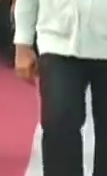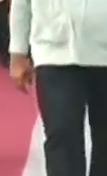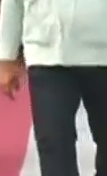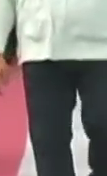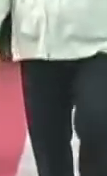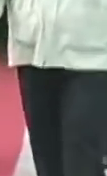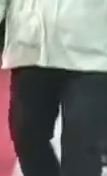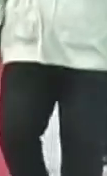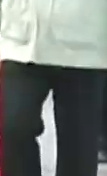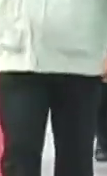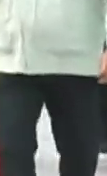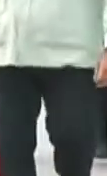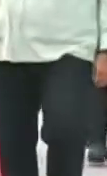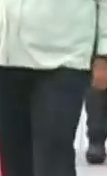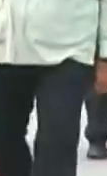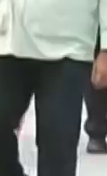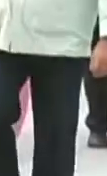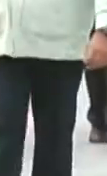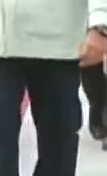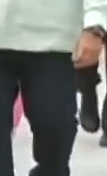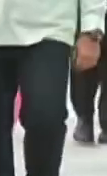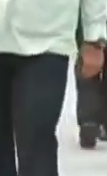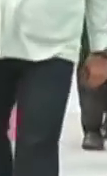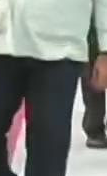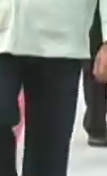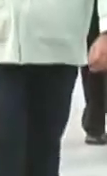la República Bolivariana de Venezuela.